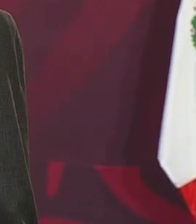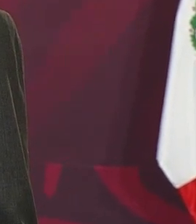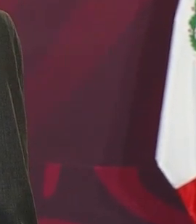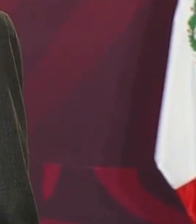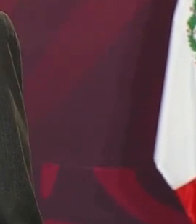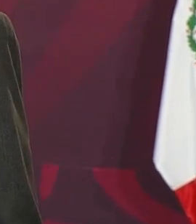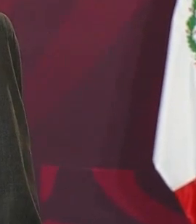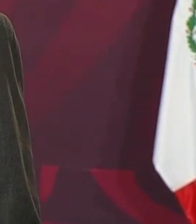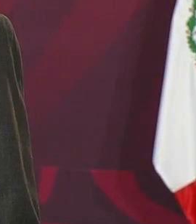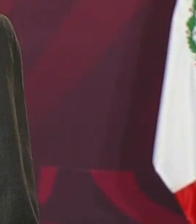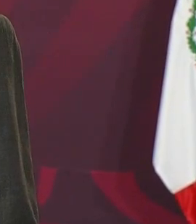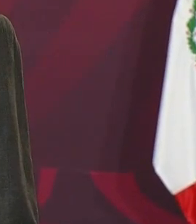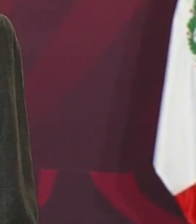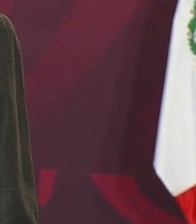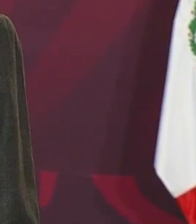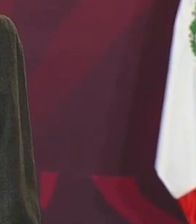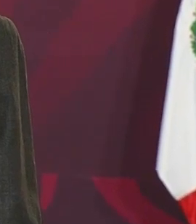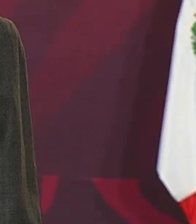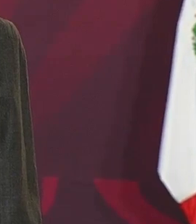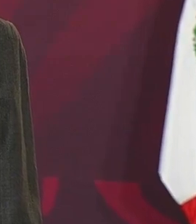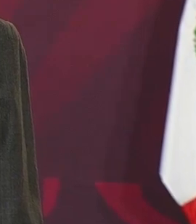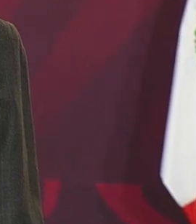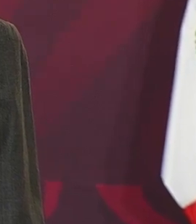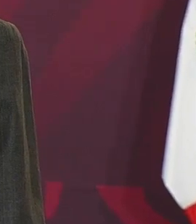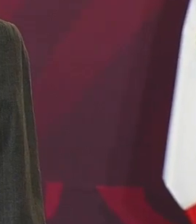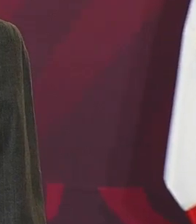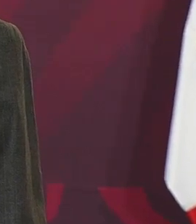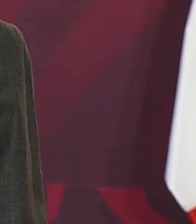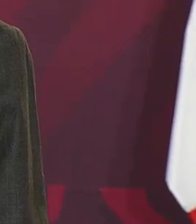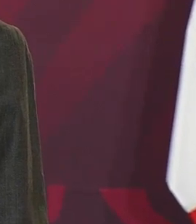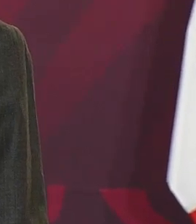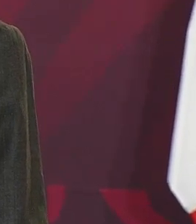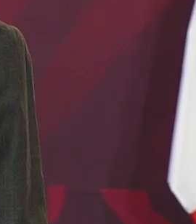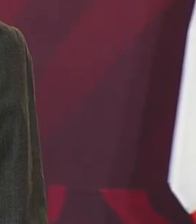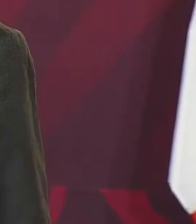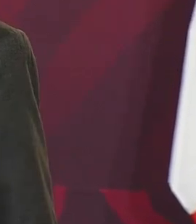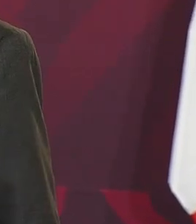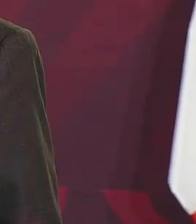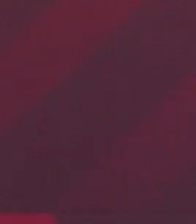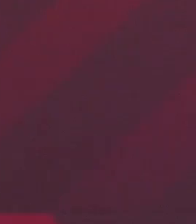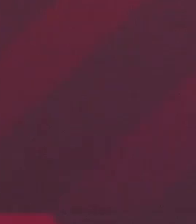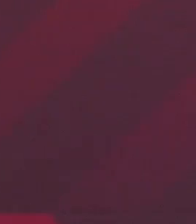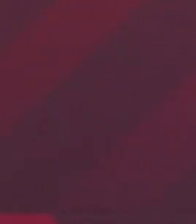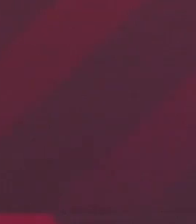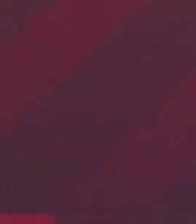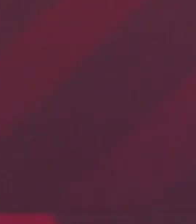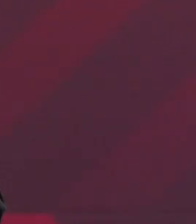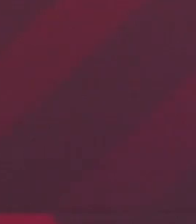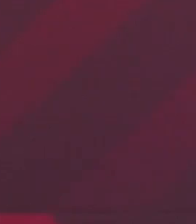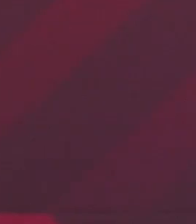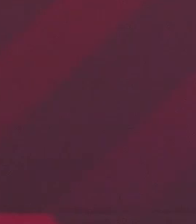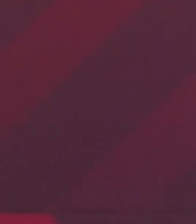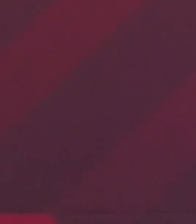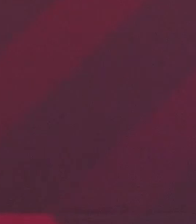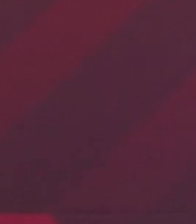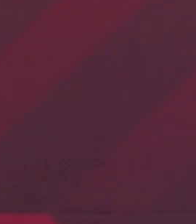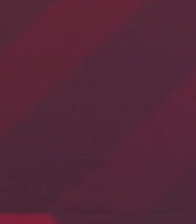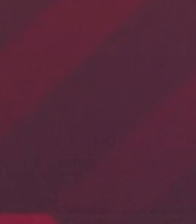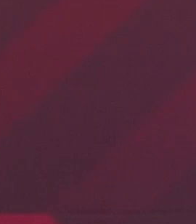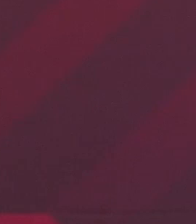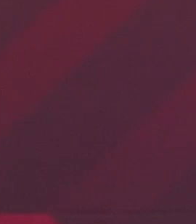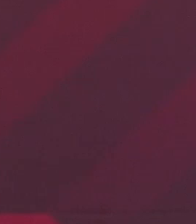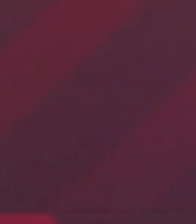Vamos a llevar a cabo esta información. Si les parece, primero Rosa